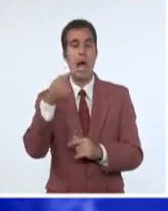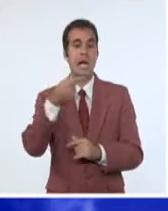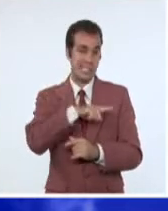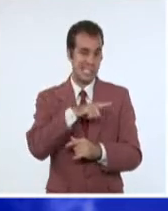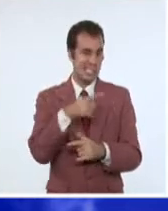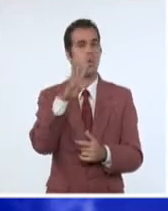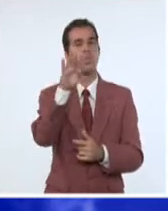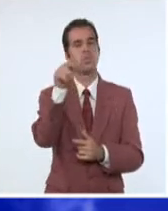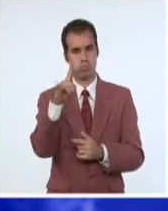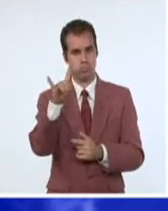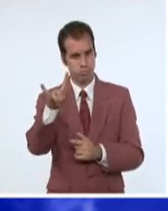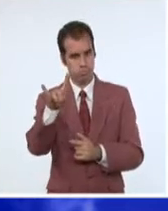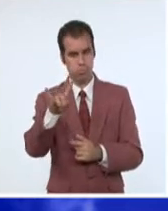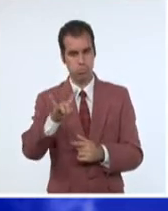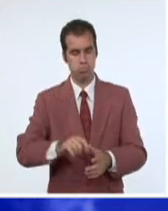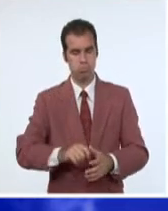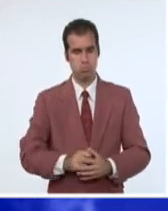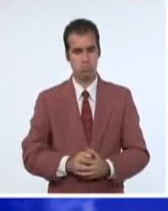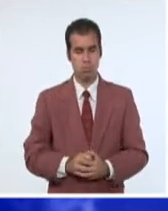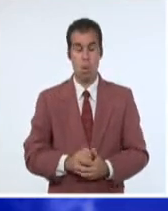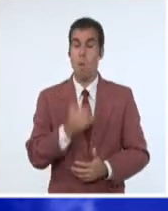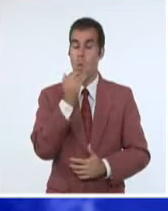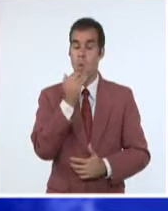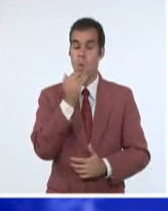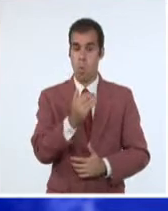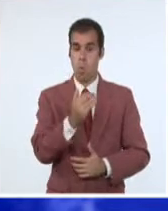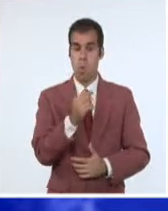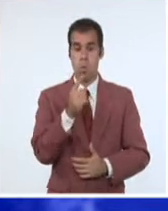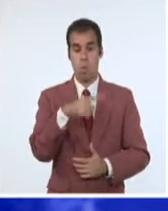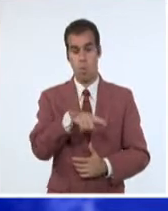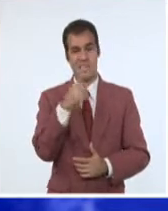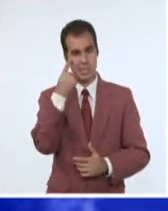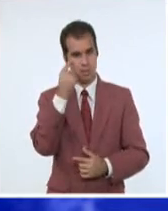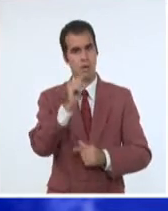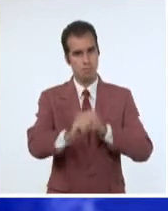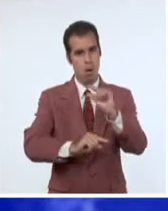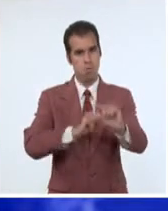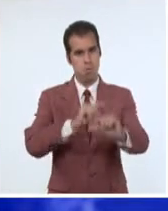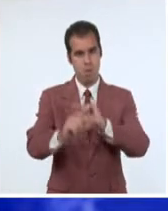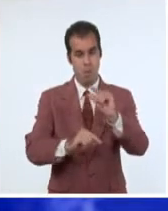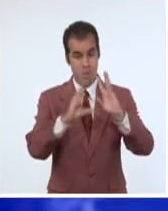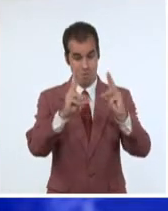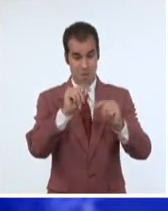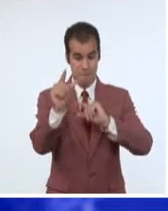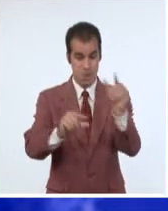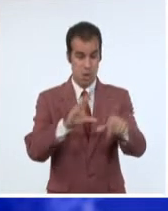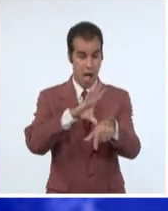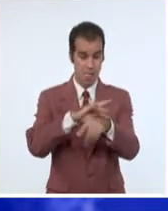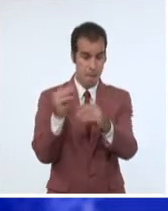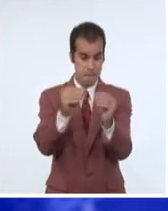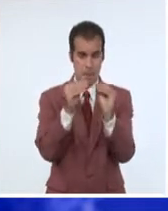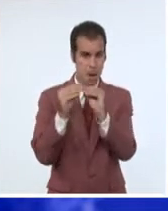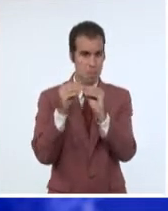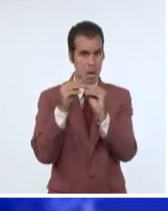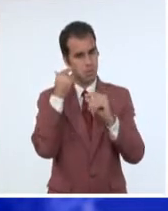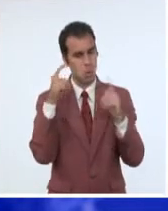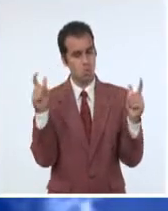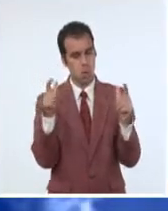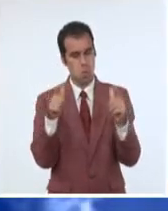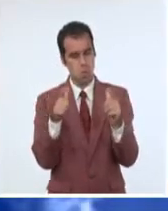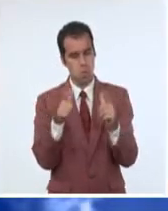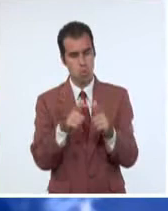ayer, que indiscutiblemente nos habla de una reducción en la transmisión de la